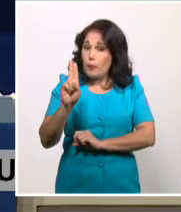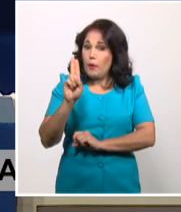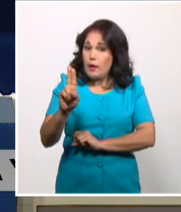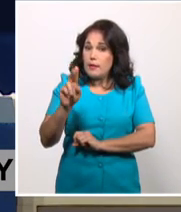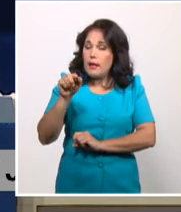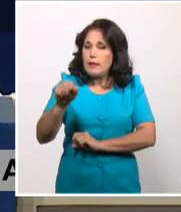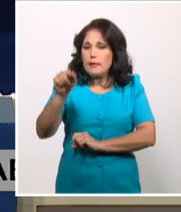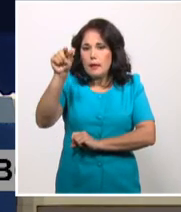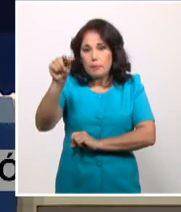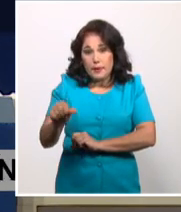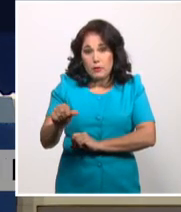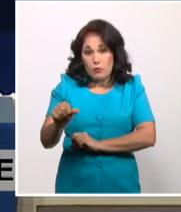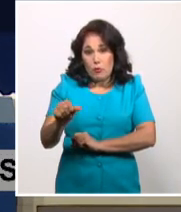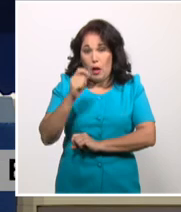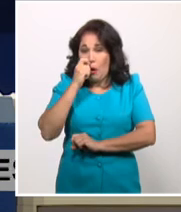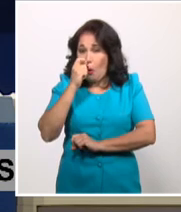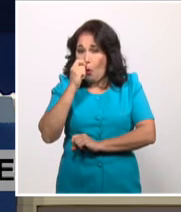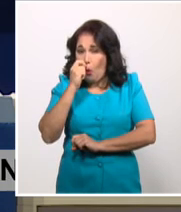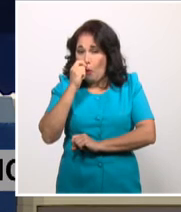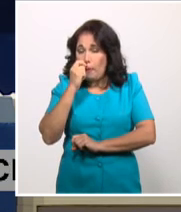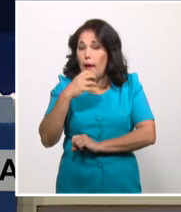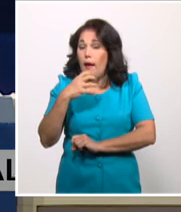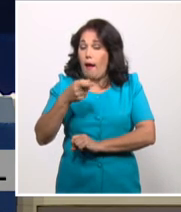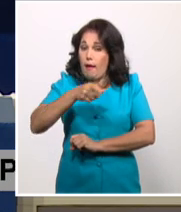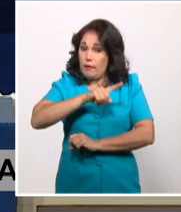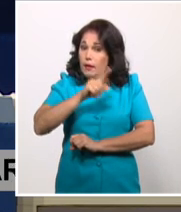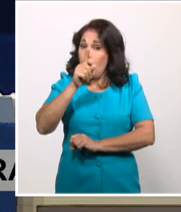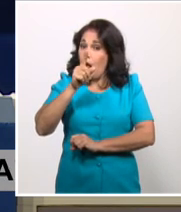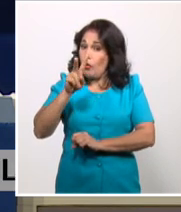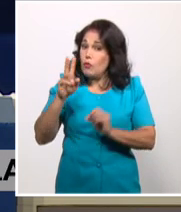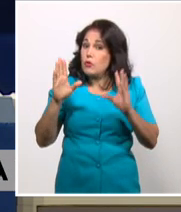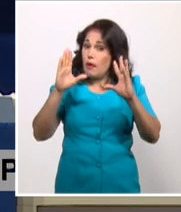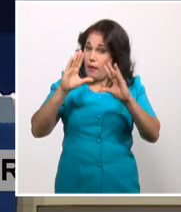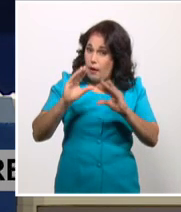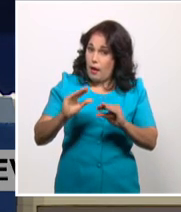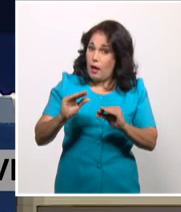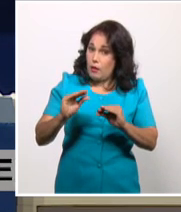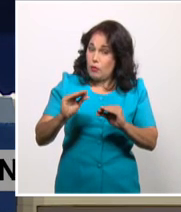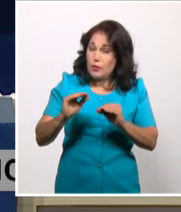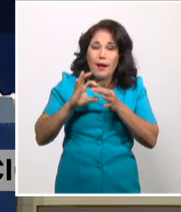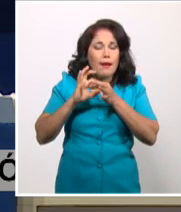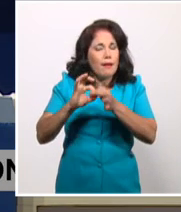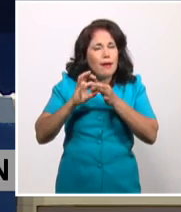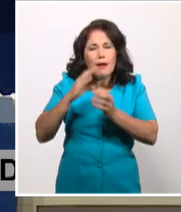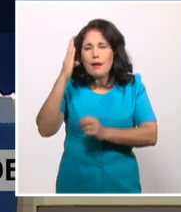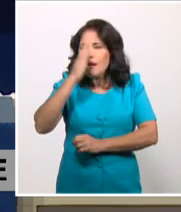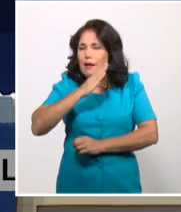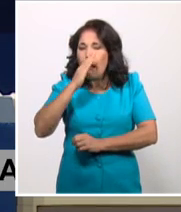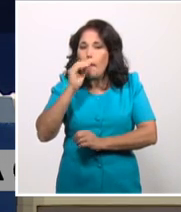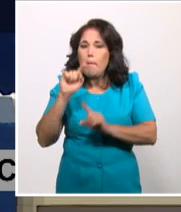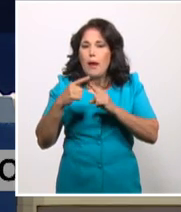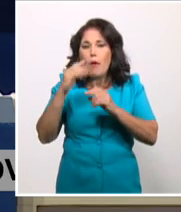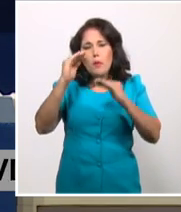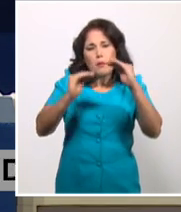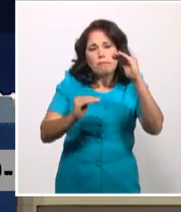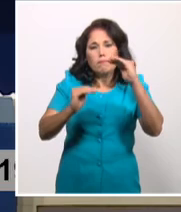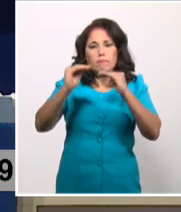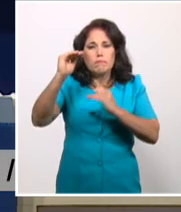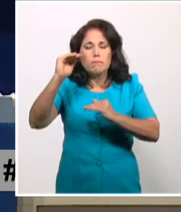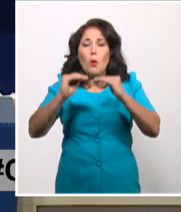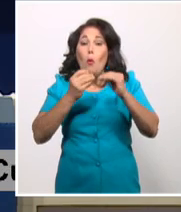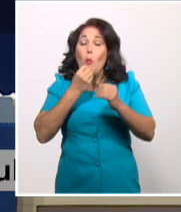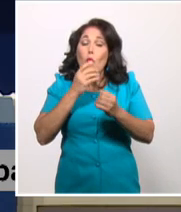está reportado hasta ayer a las 12 de la noche como un crítico inestable, o sea, con mucho riesgo